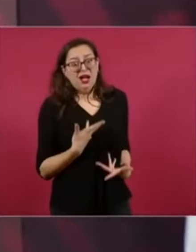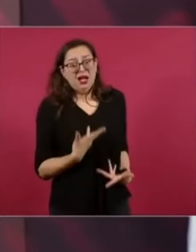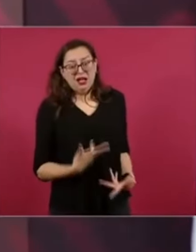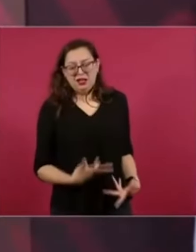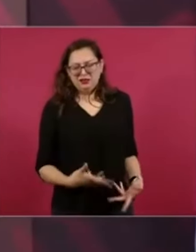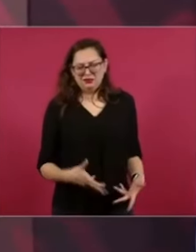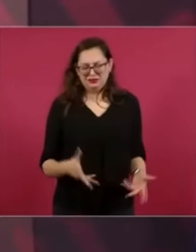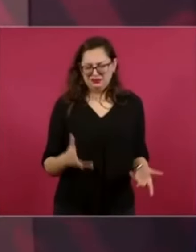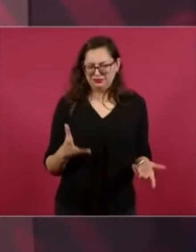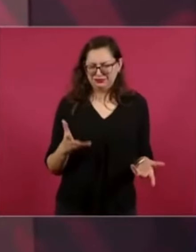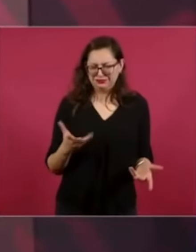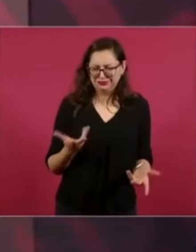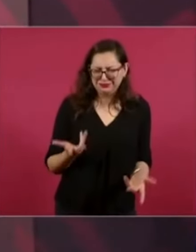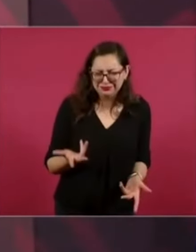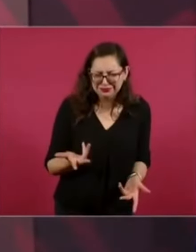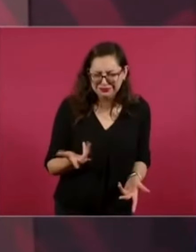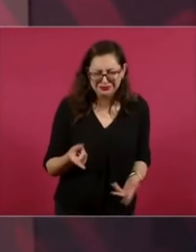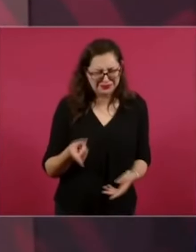miedo.